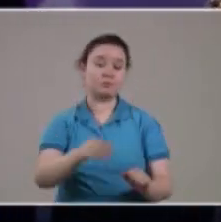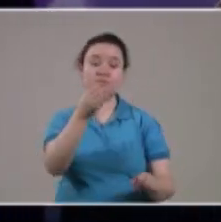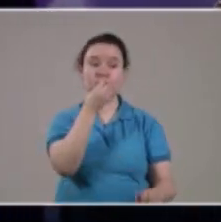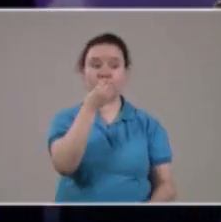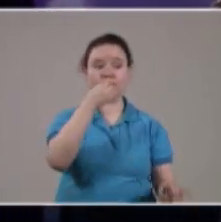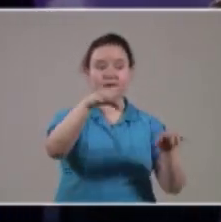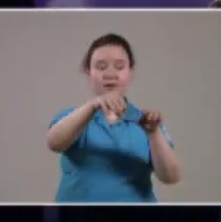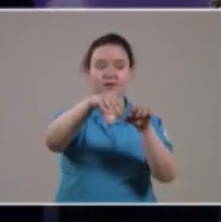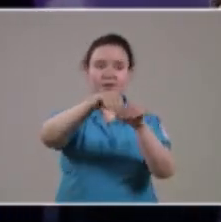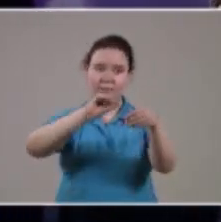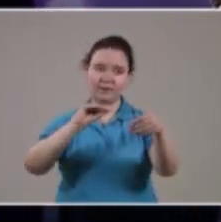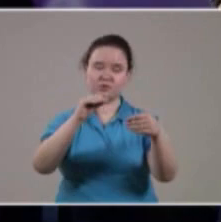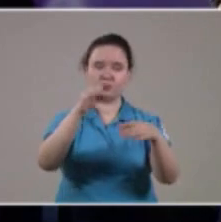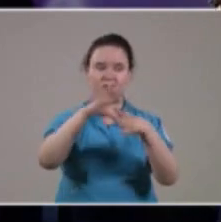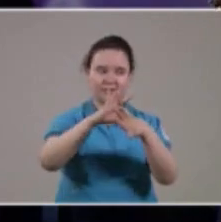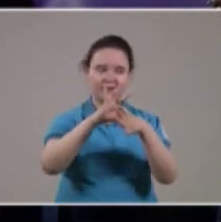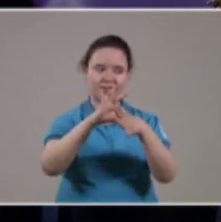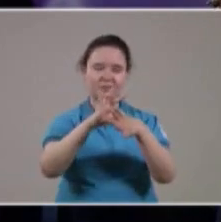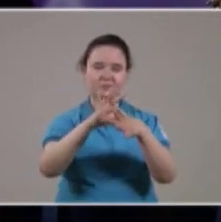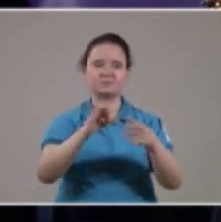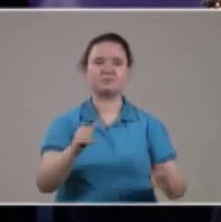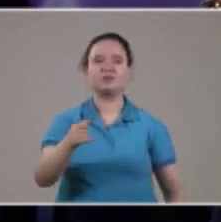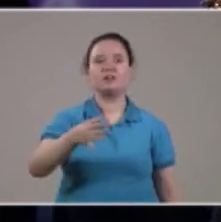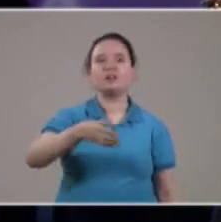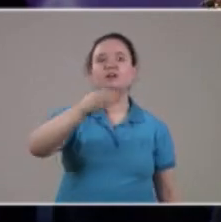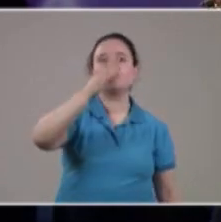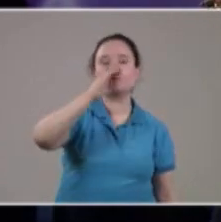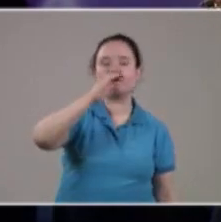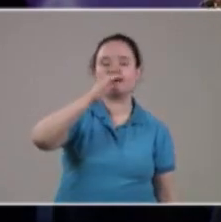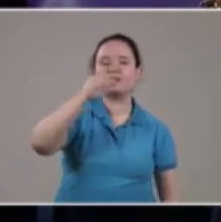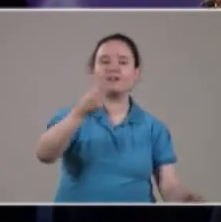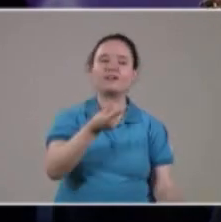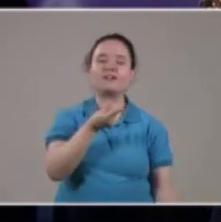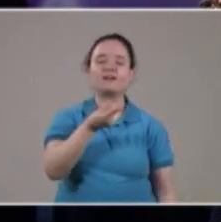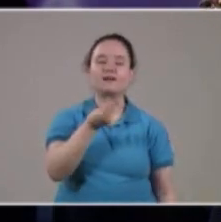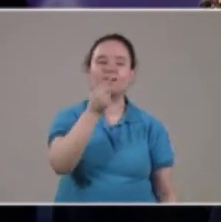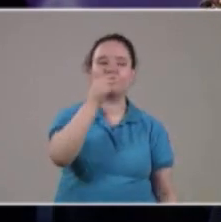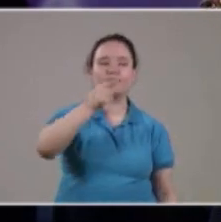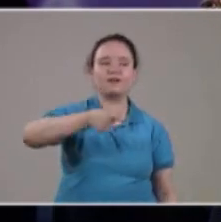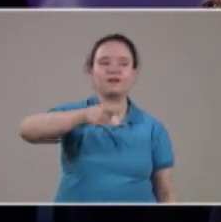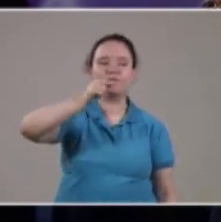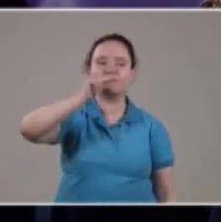carne y tomarnos el frasco de vino.